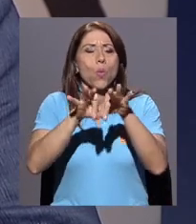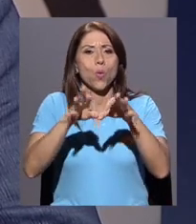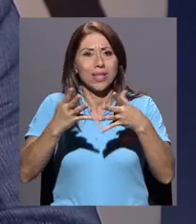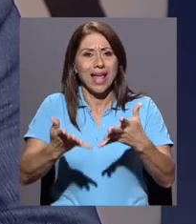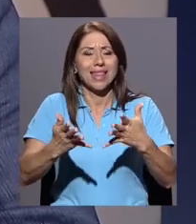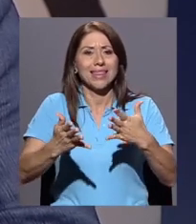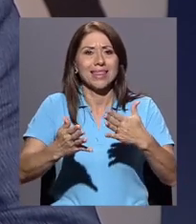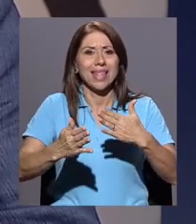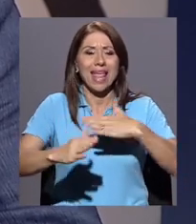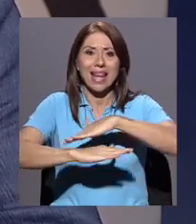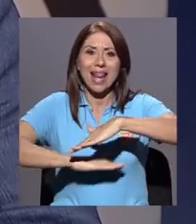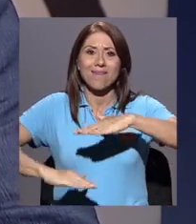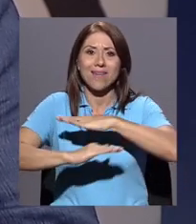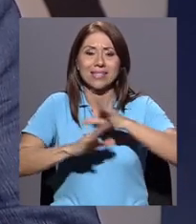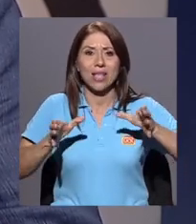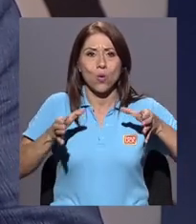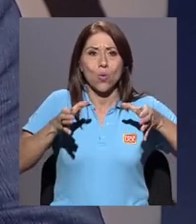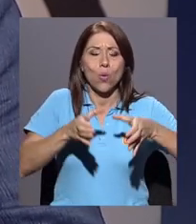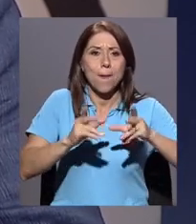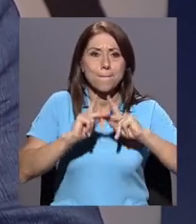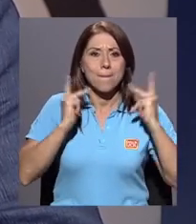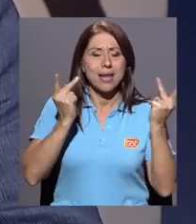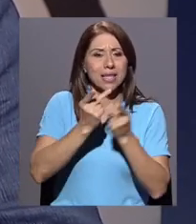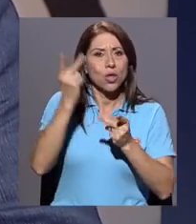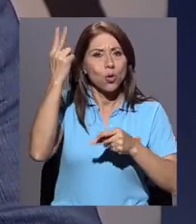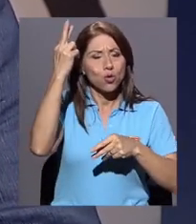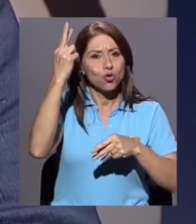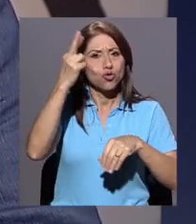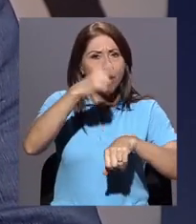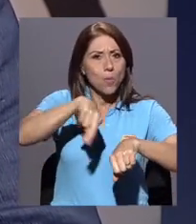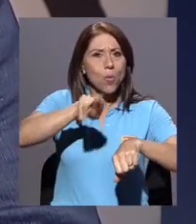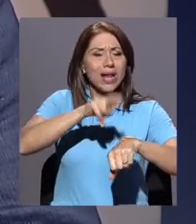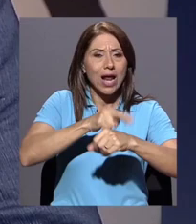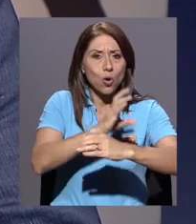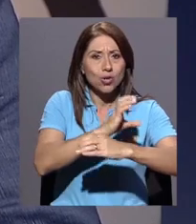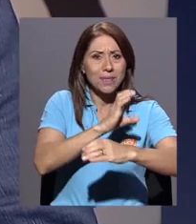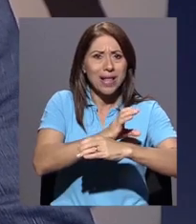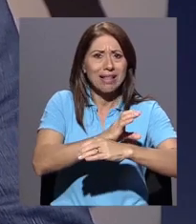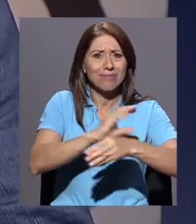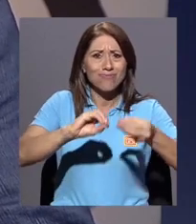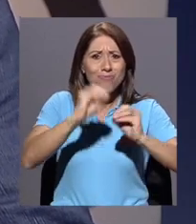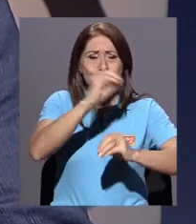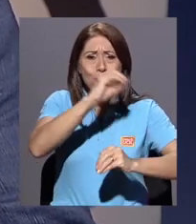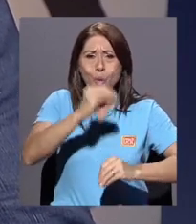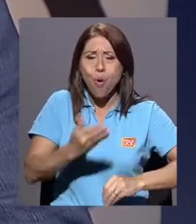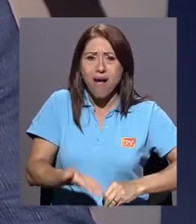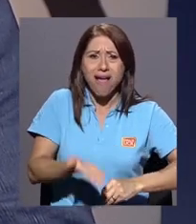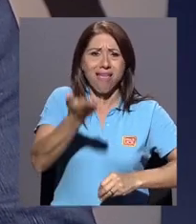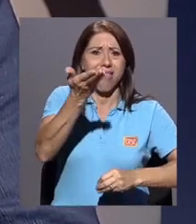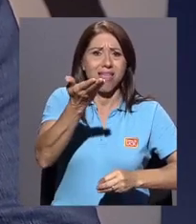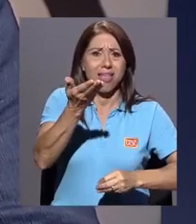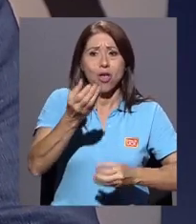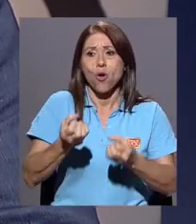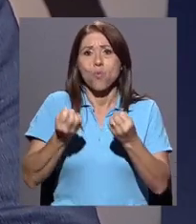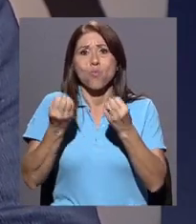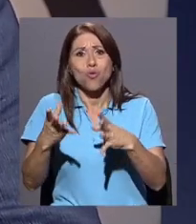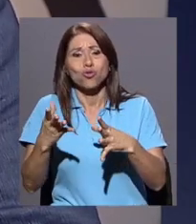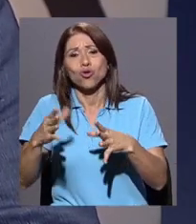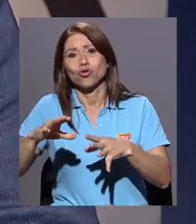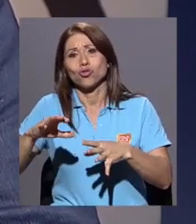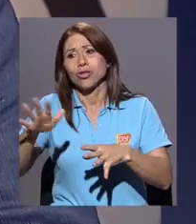de la base republicana conservadora, un índice de popularidad muy alto, que incluso muchos presidentes republicanos no la tuvieron dentro de su